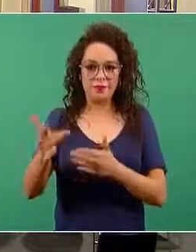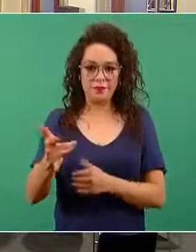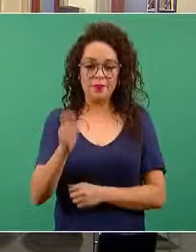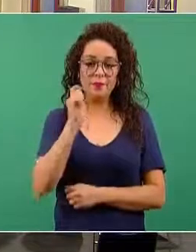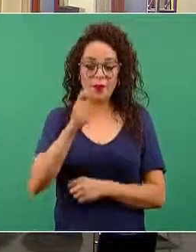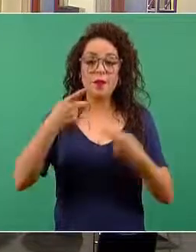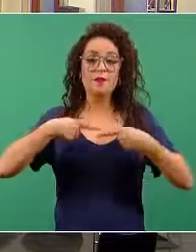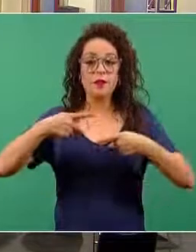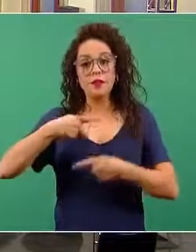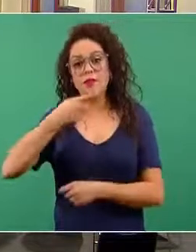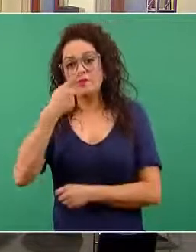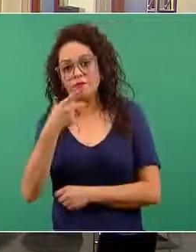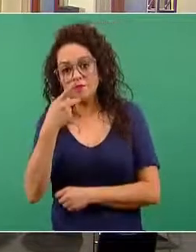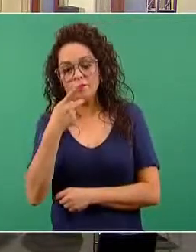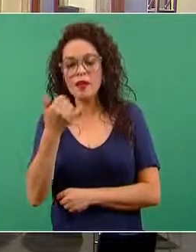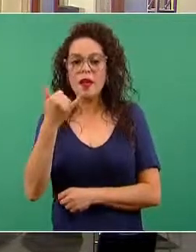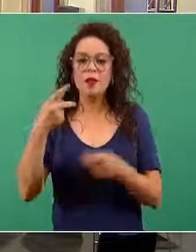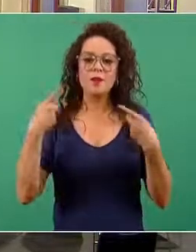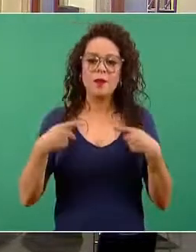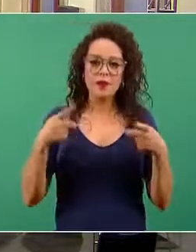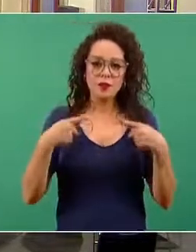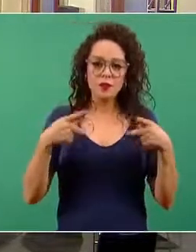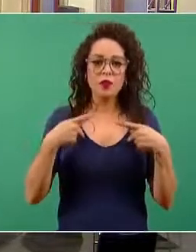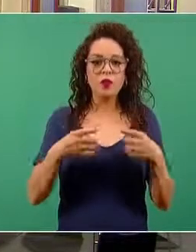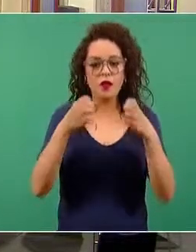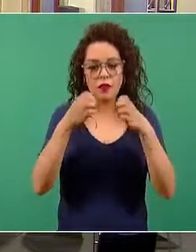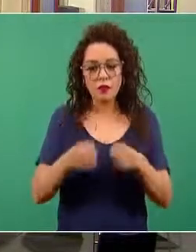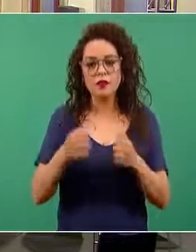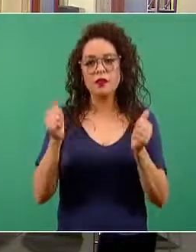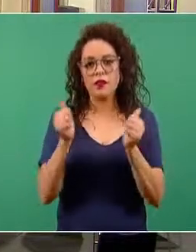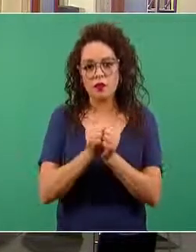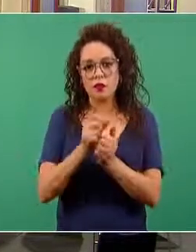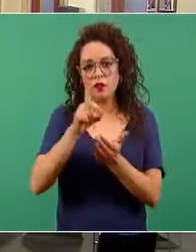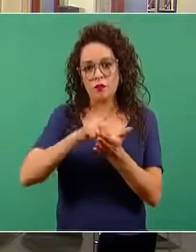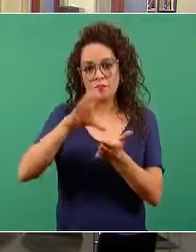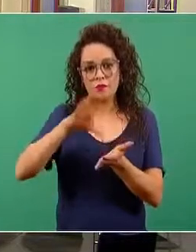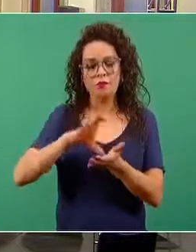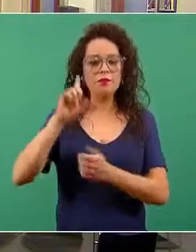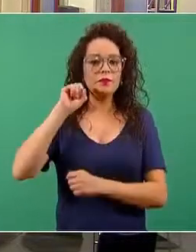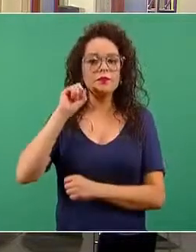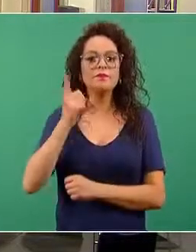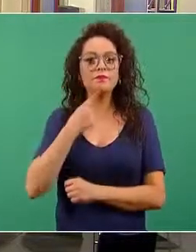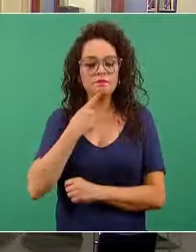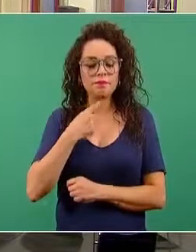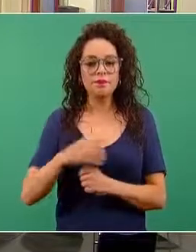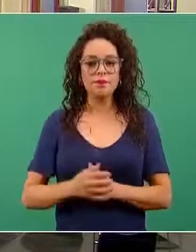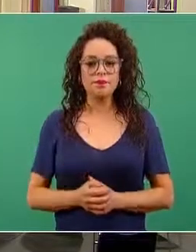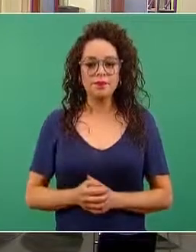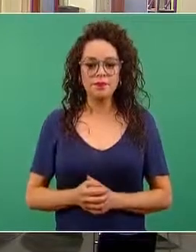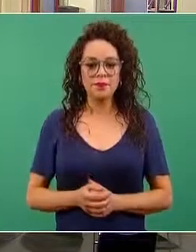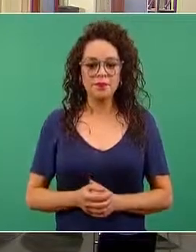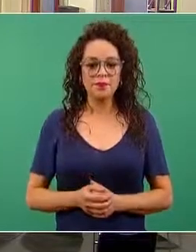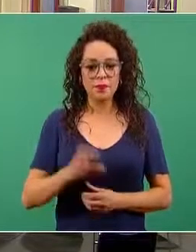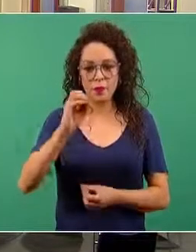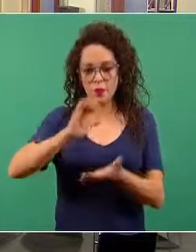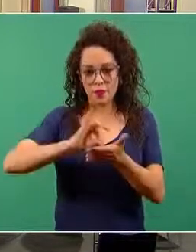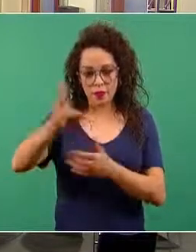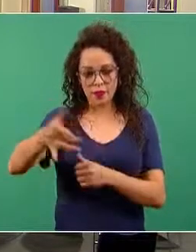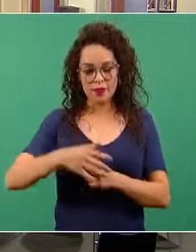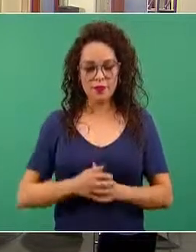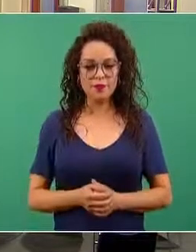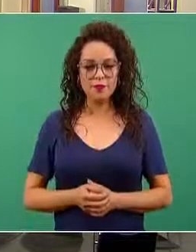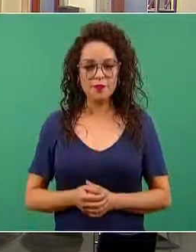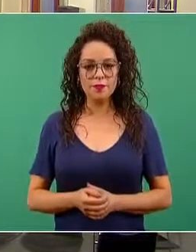y escuchamos y las personas que viven con una discapacidad auditiva. Muchas gracias.